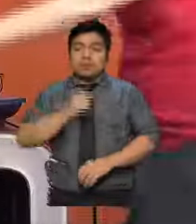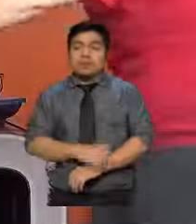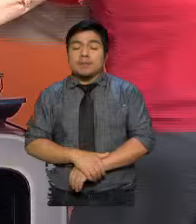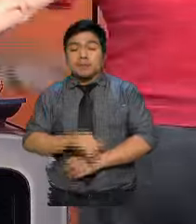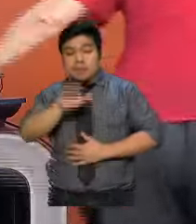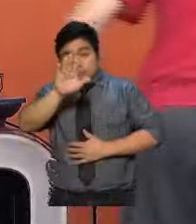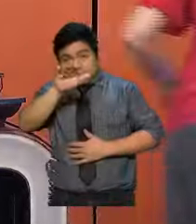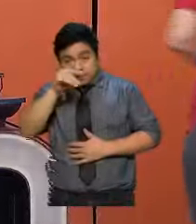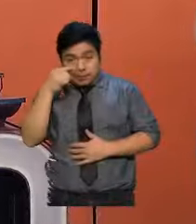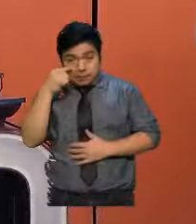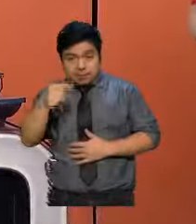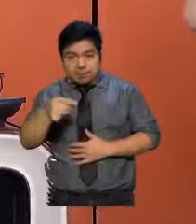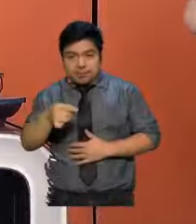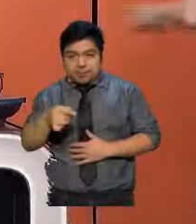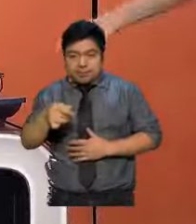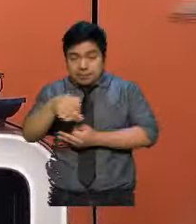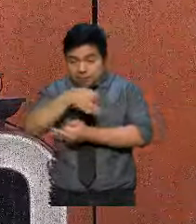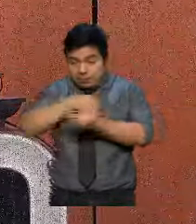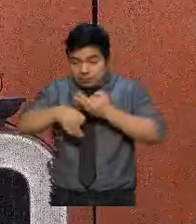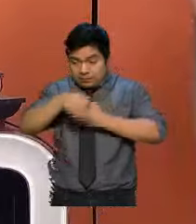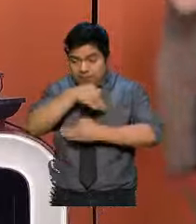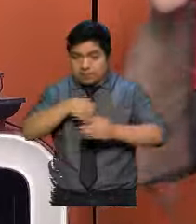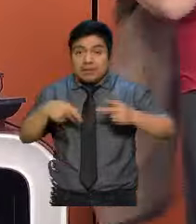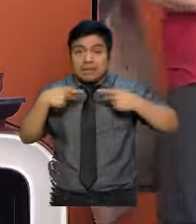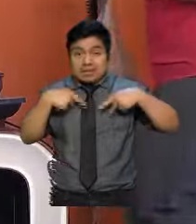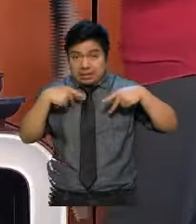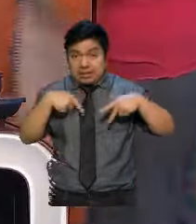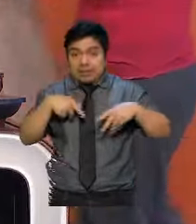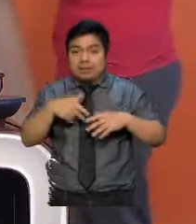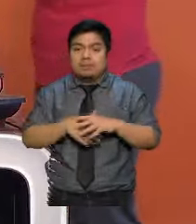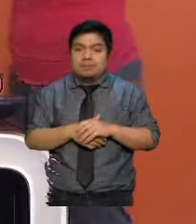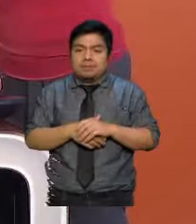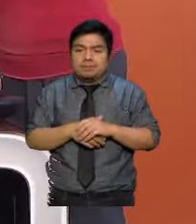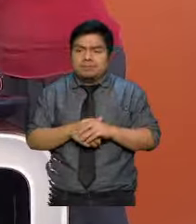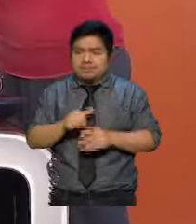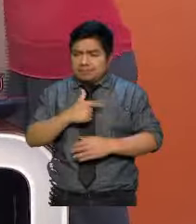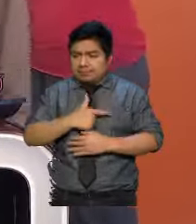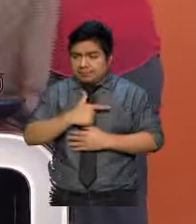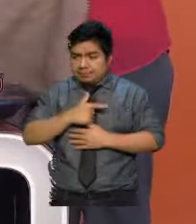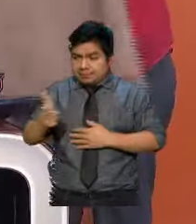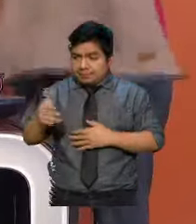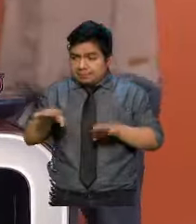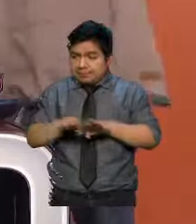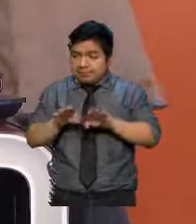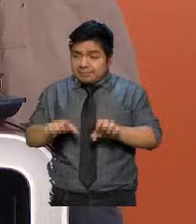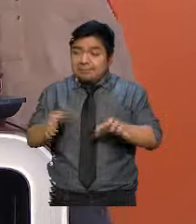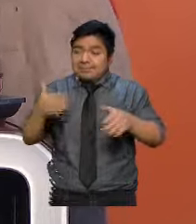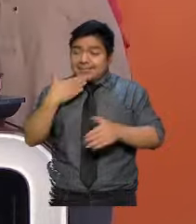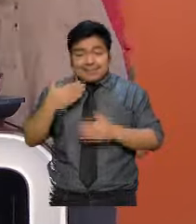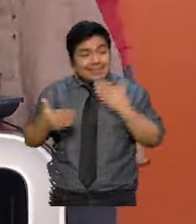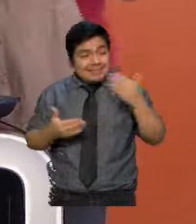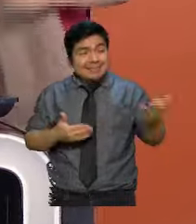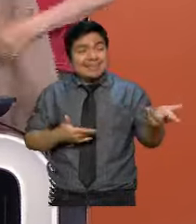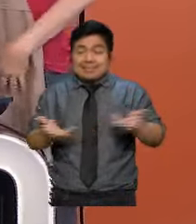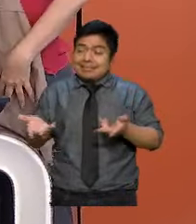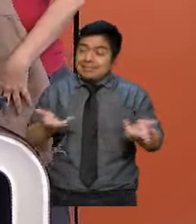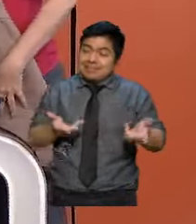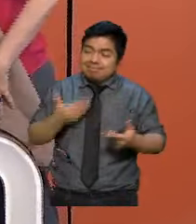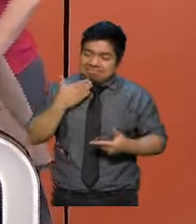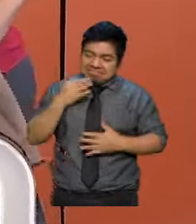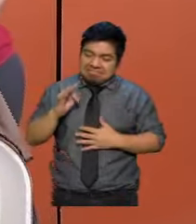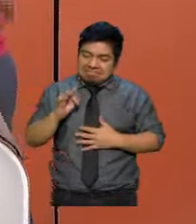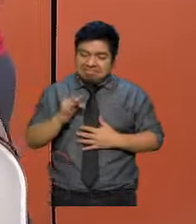Oiga, a toda la gente. Ah, yo sí le entro eso. ¿Sí? ¿Cómo está, jefe? Muy bien, ¿y ustedes qué tal? No le